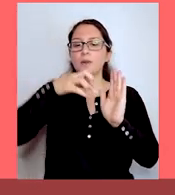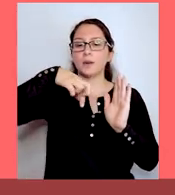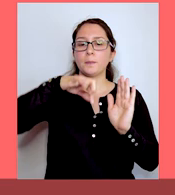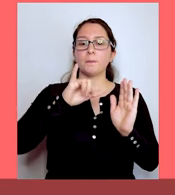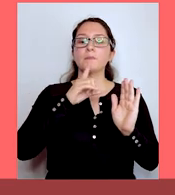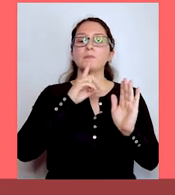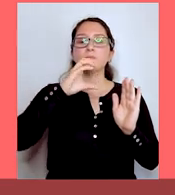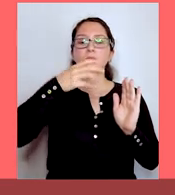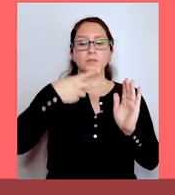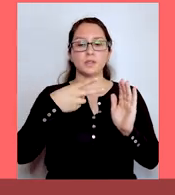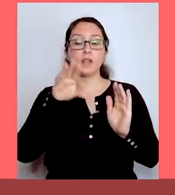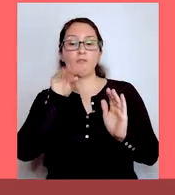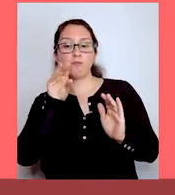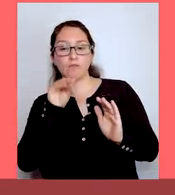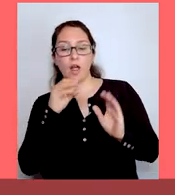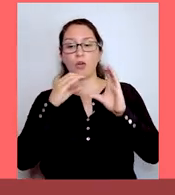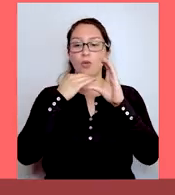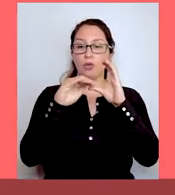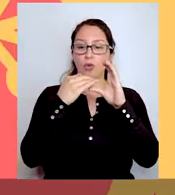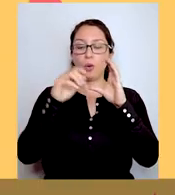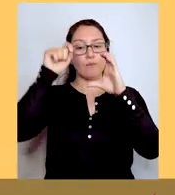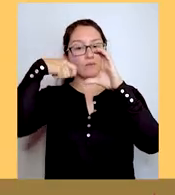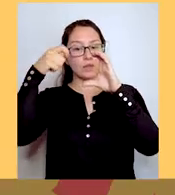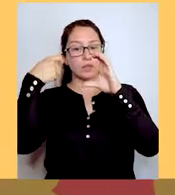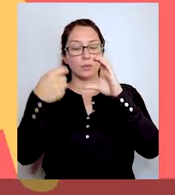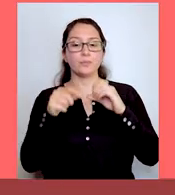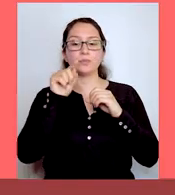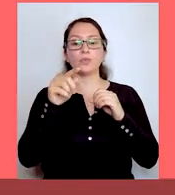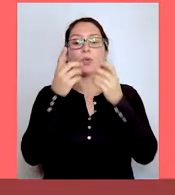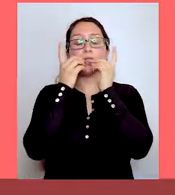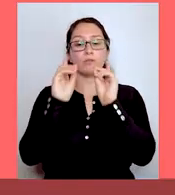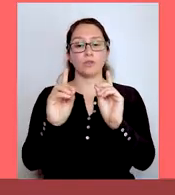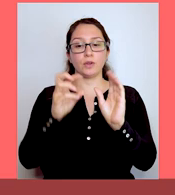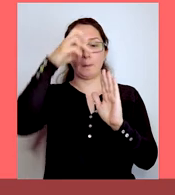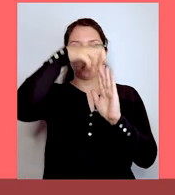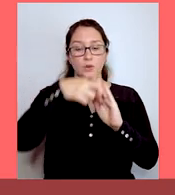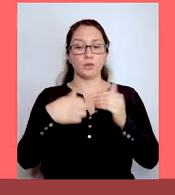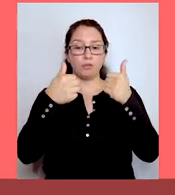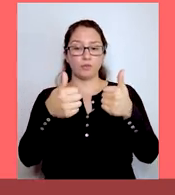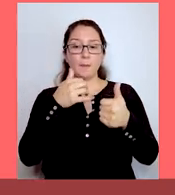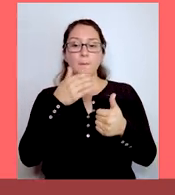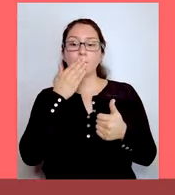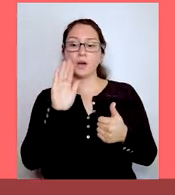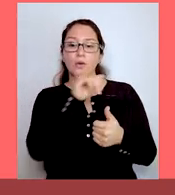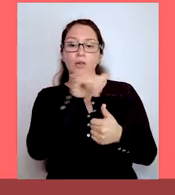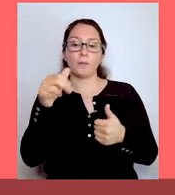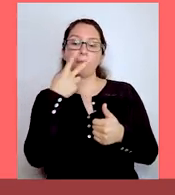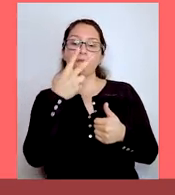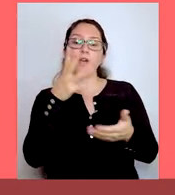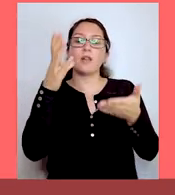¿Con un correo electrónico? ¿En un video? Una buena difusión de tu proyecto te facilitará un mejor impacto